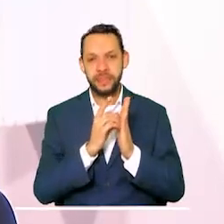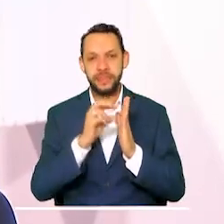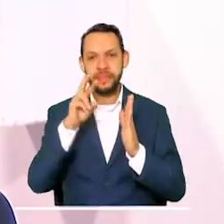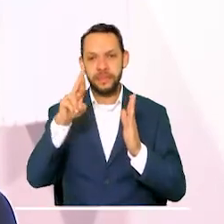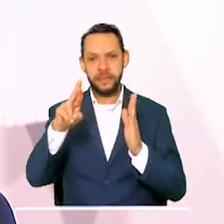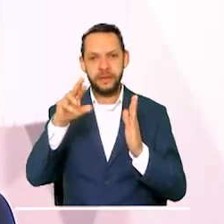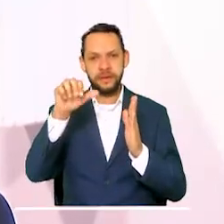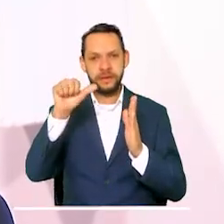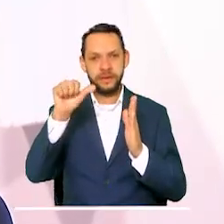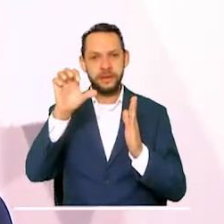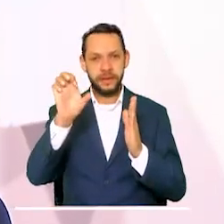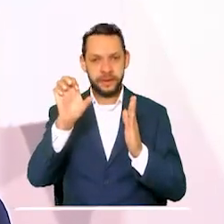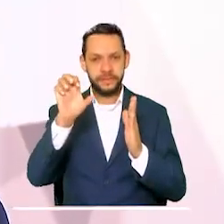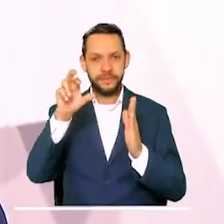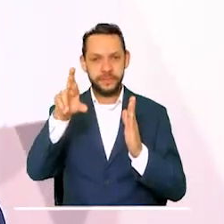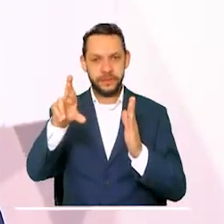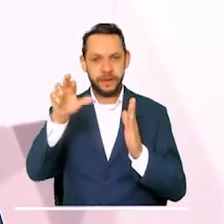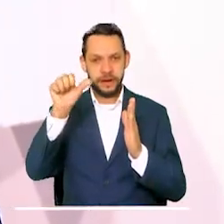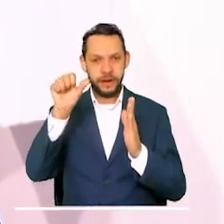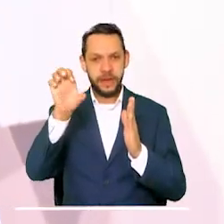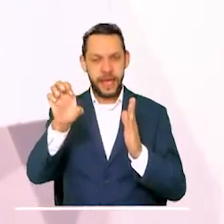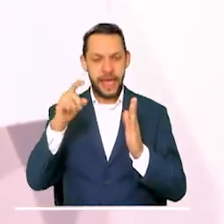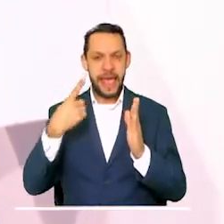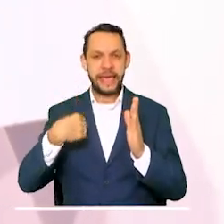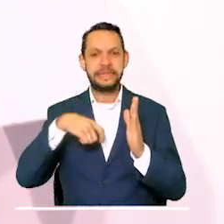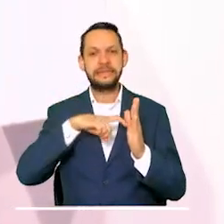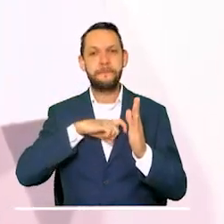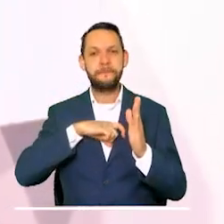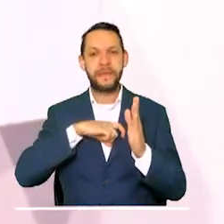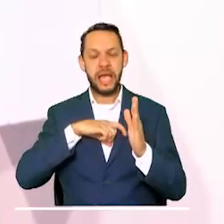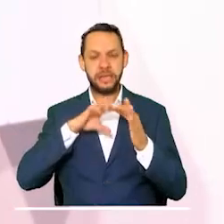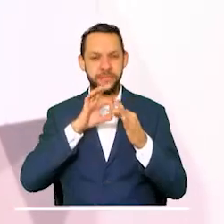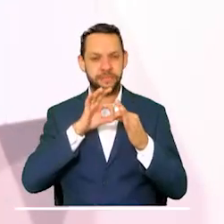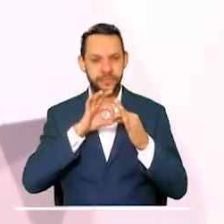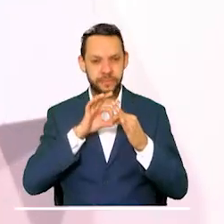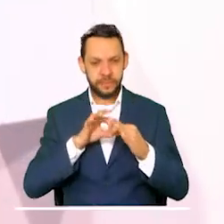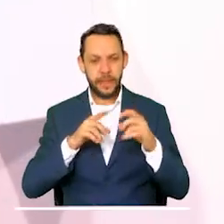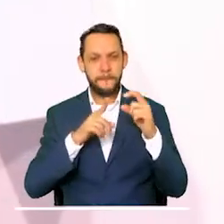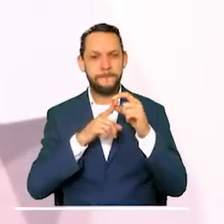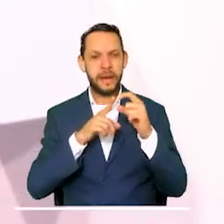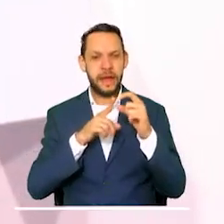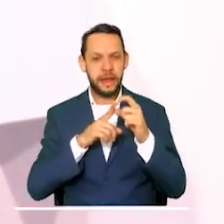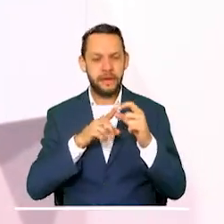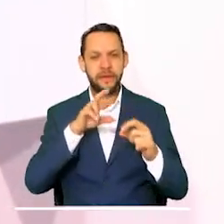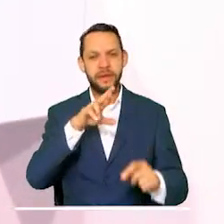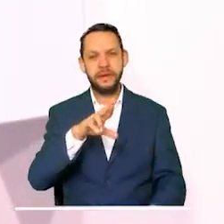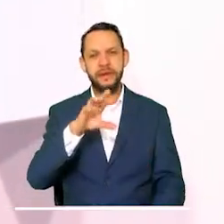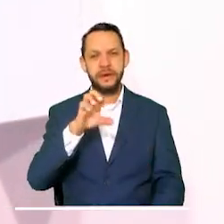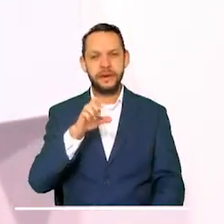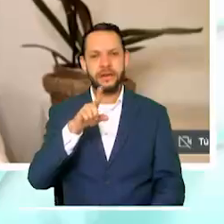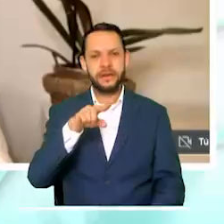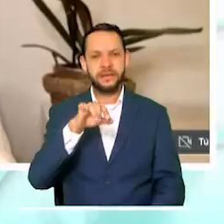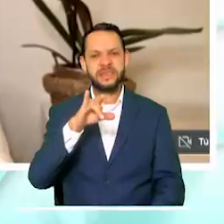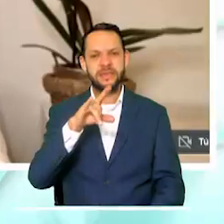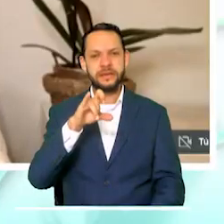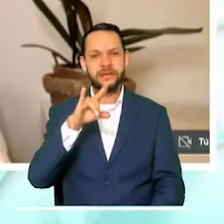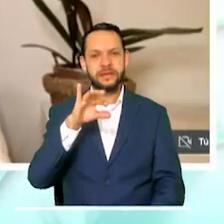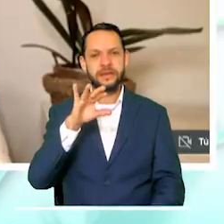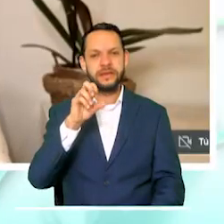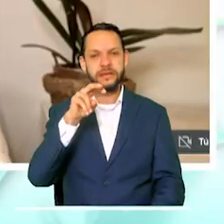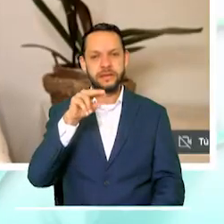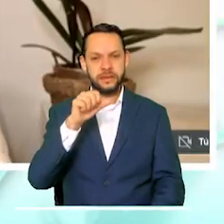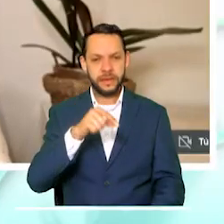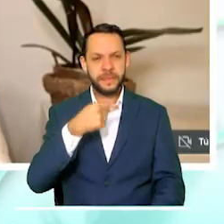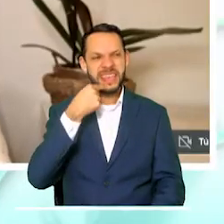Academia de Lengua Española, sobre resiliencia. La palabra resiliencia se refiere a la capacidad de